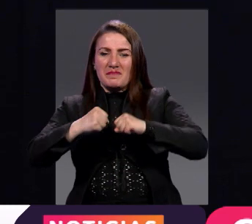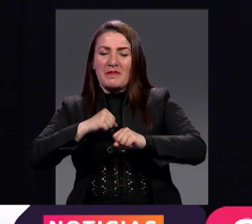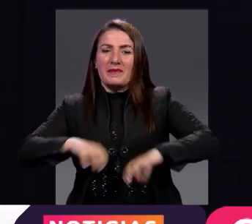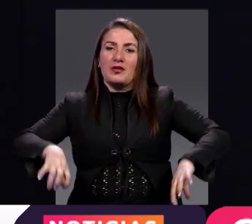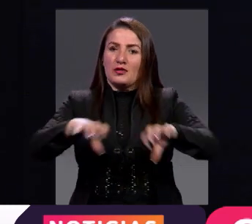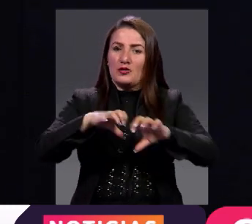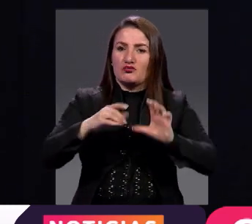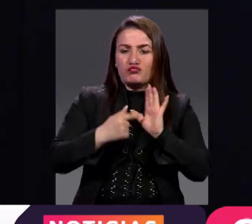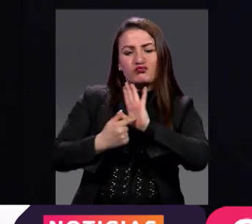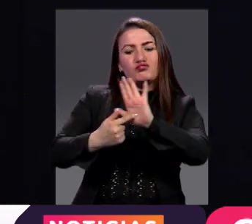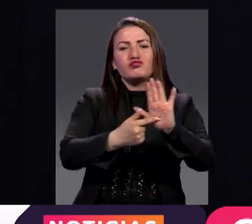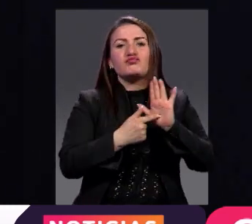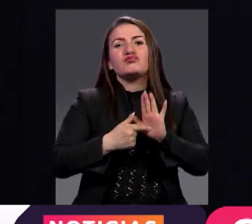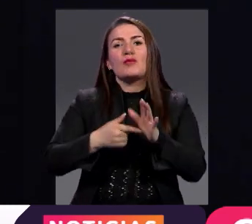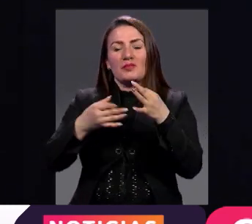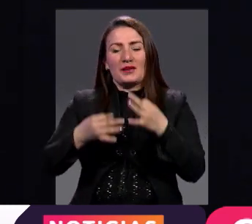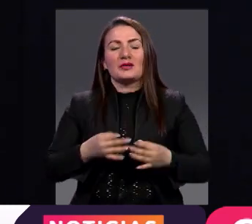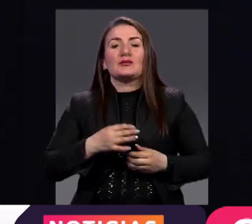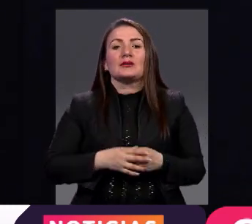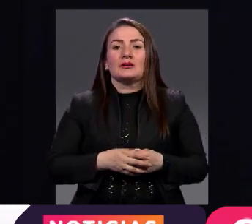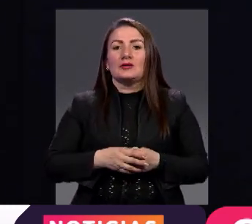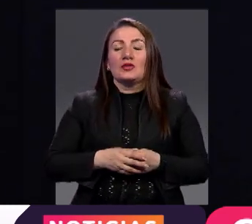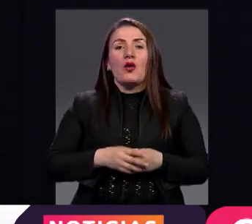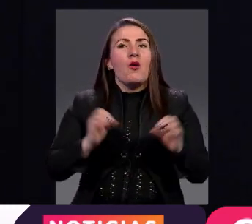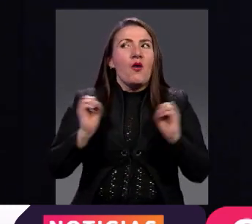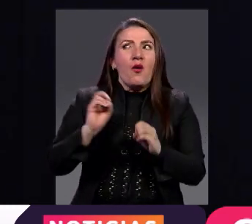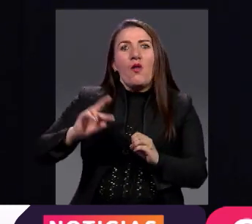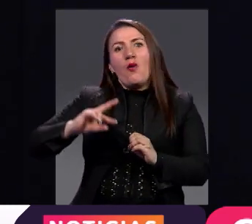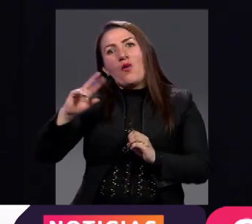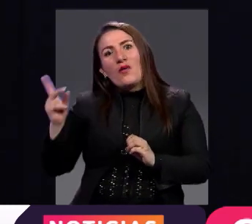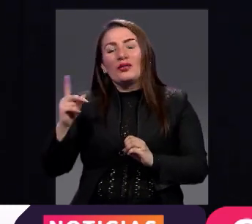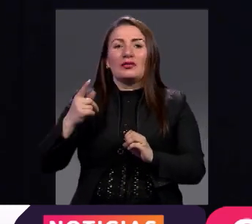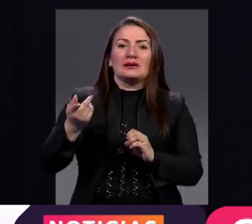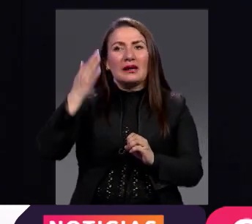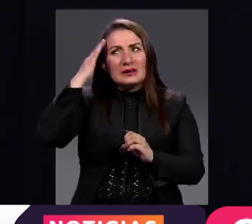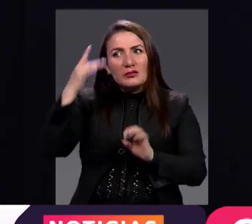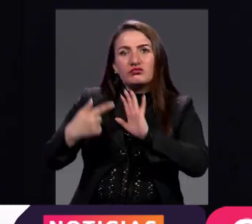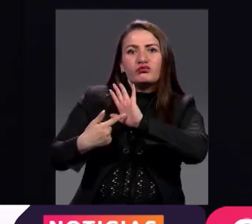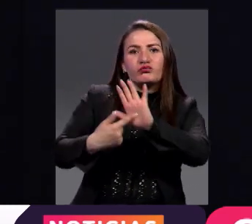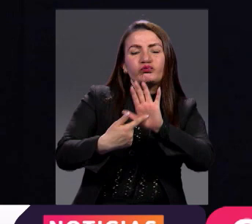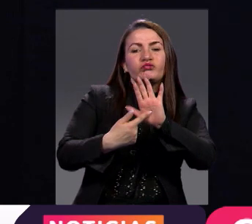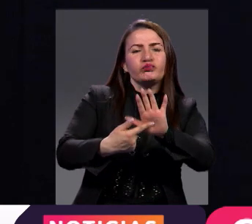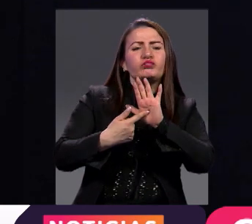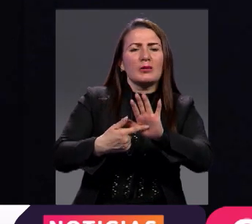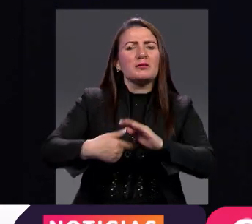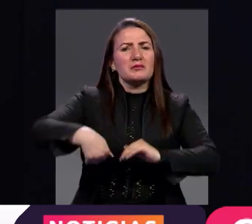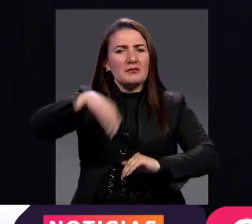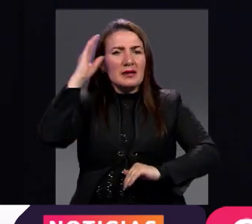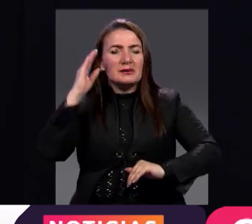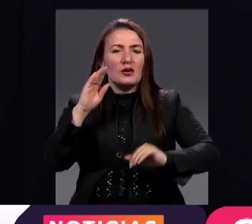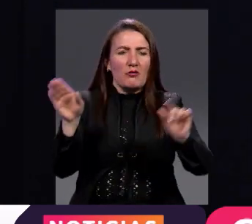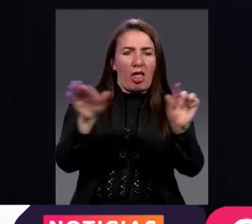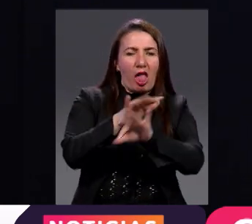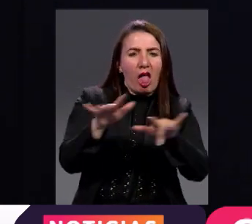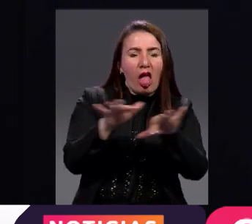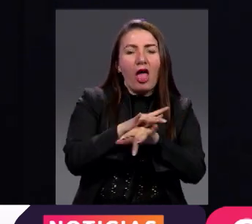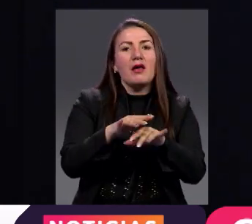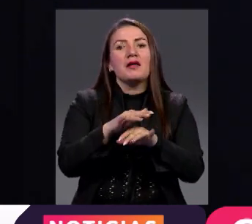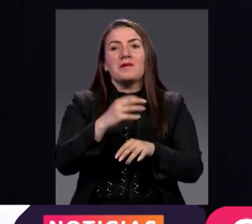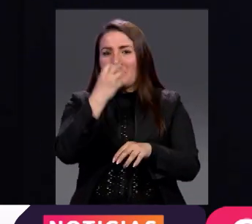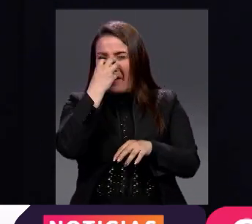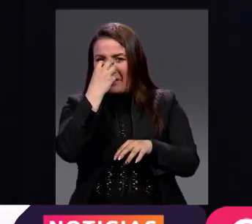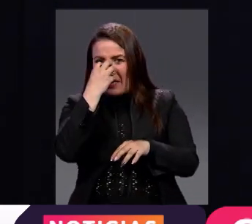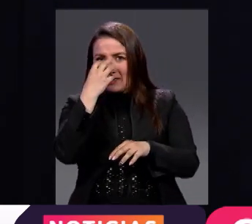finalmente cuerpo a esos gags o a otros que aparecen en el ensayo, pero son sobre todo provocaciones para las